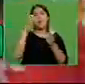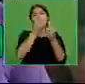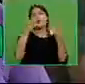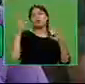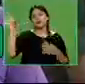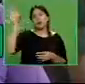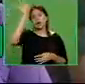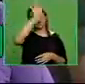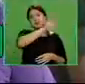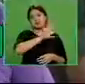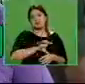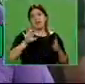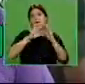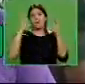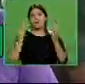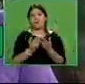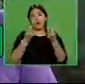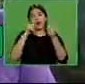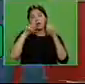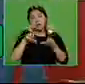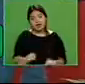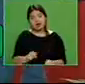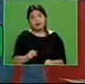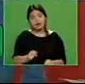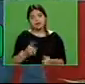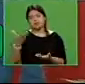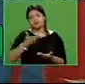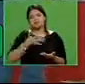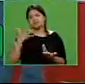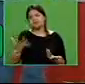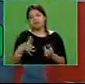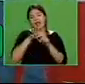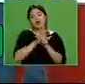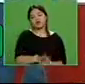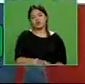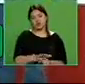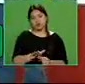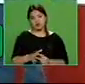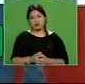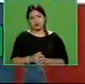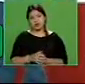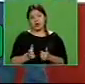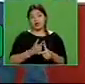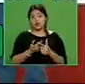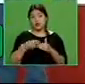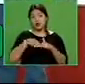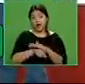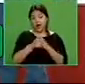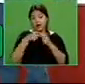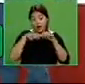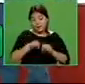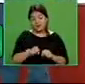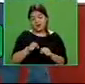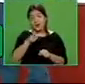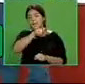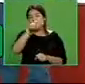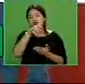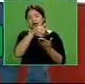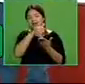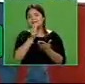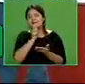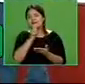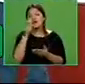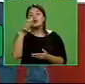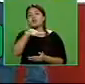mundo. El capitalismo nos lleva a la exclusión y dentro del capitalismo, los más débiles, bueno, nuestros